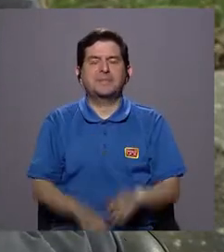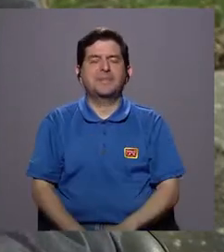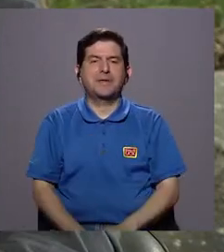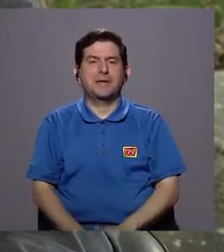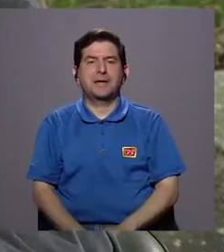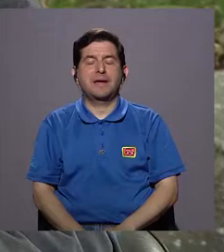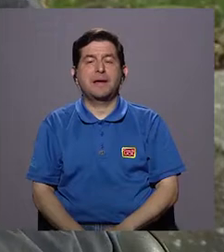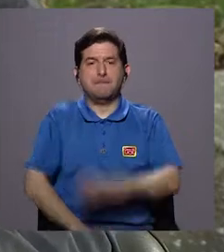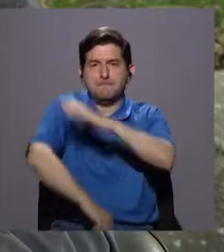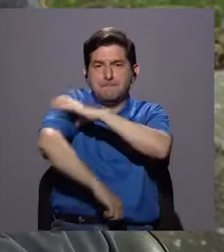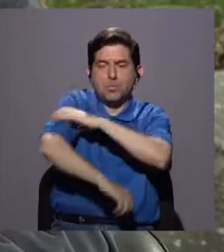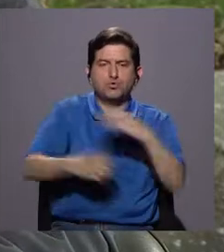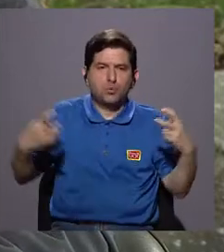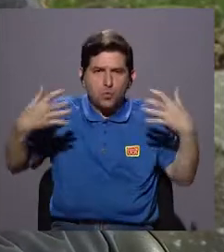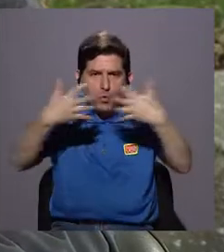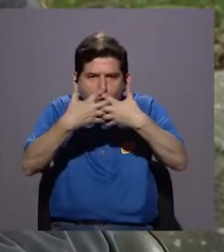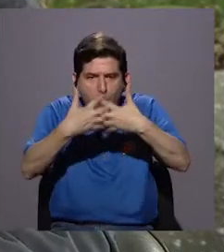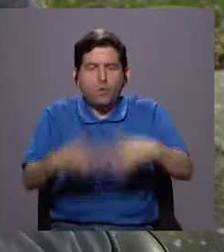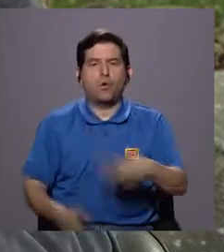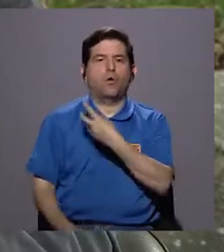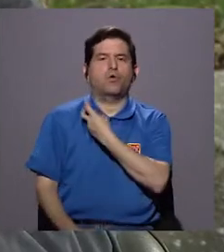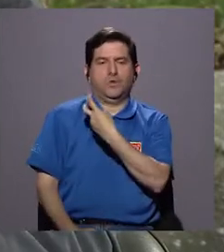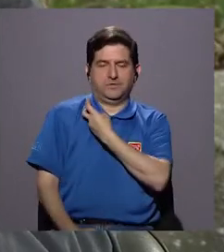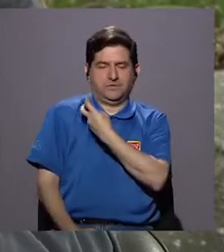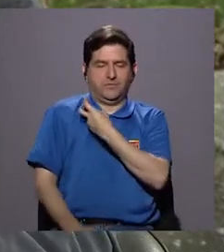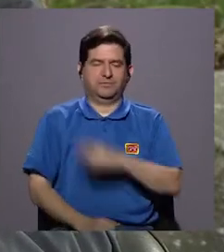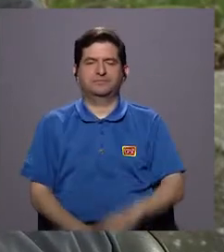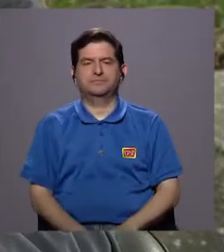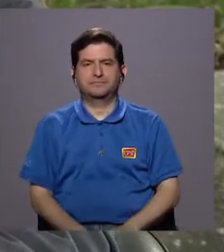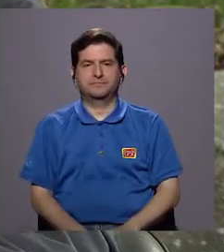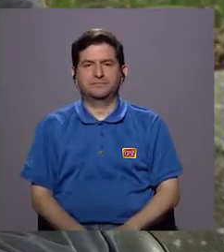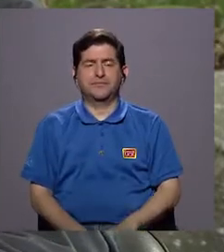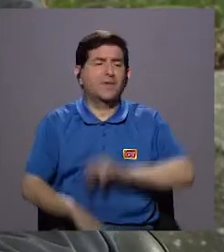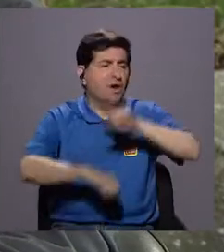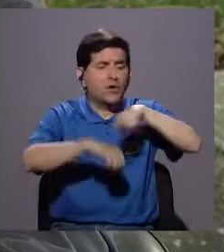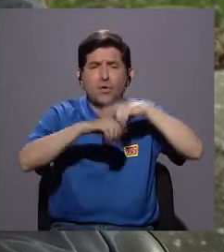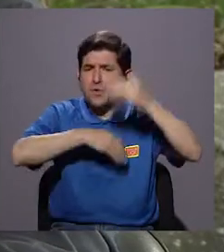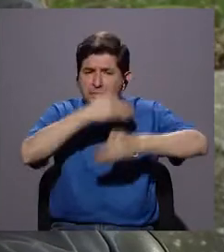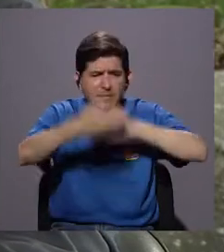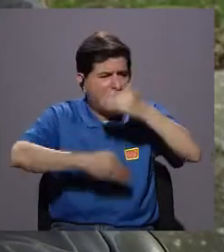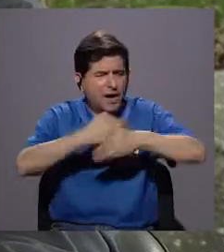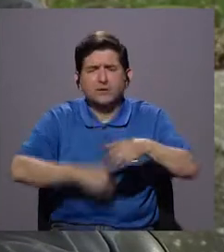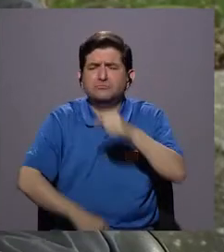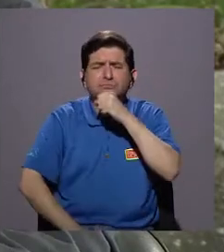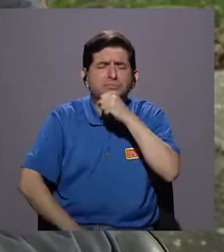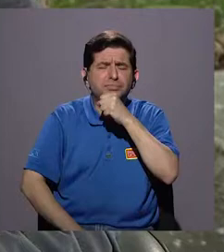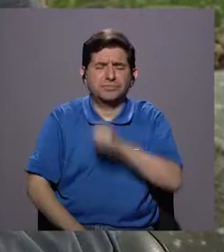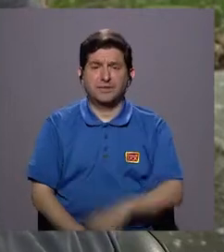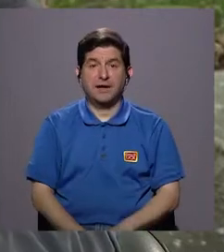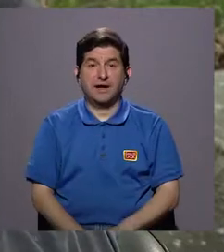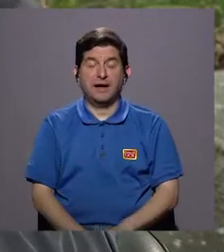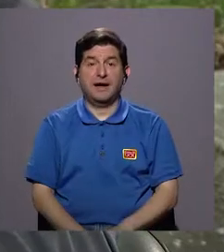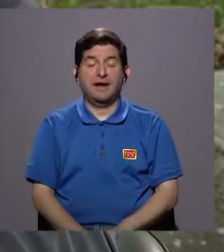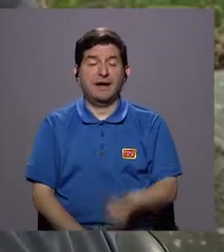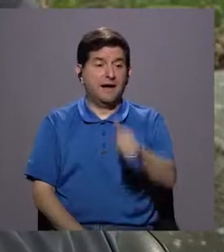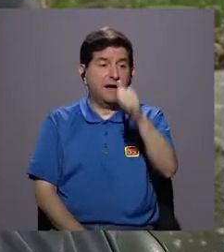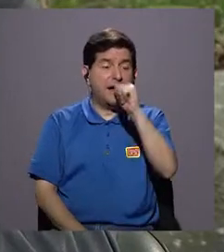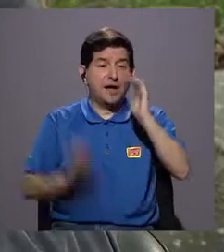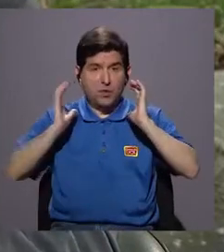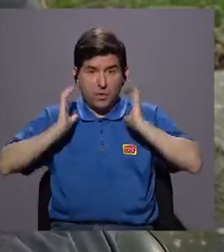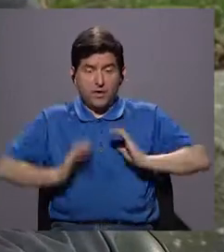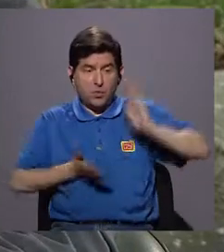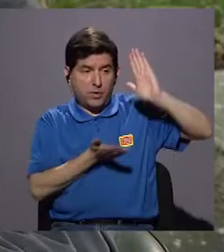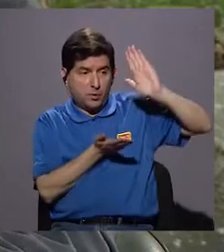incluye el músculo y el hueso, por ejemplo. Uh-huh. Entonces, con el parte normal del proceso de envejecimiento, lo que tenemos es, por ejemplo, que nuestra agua